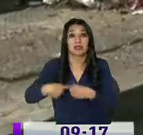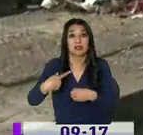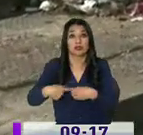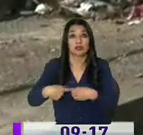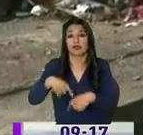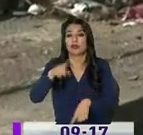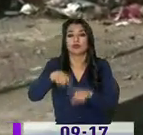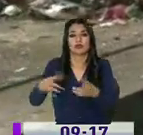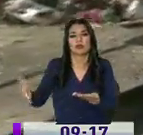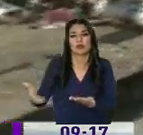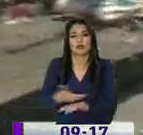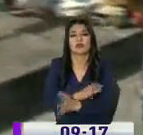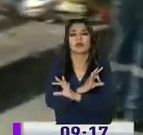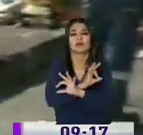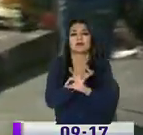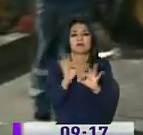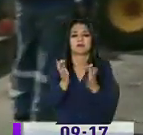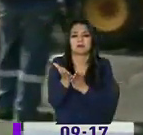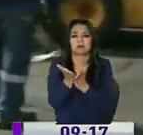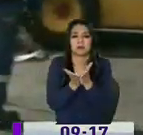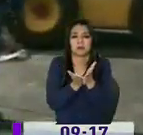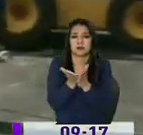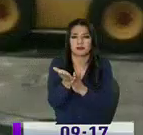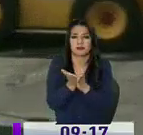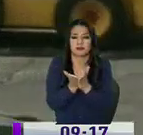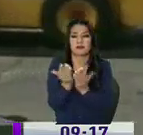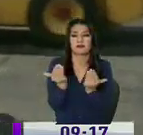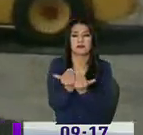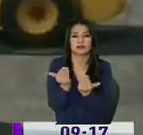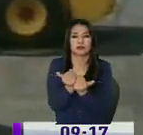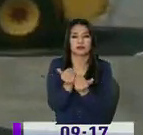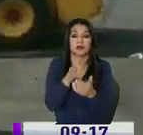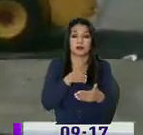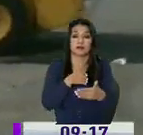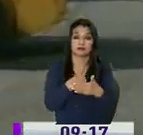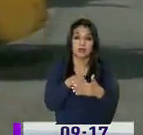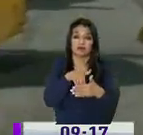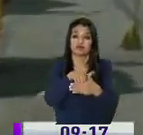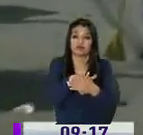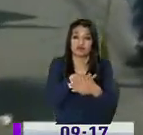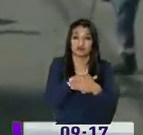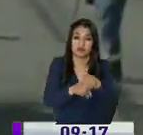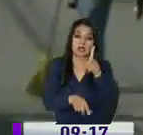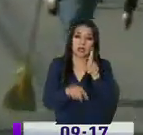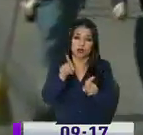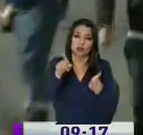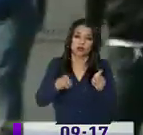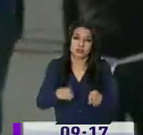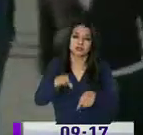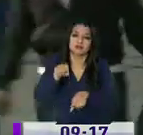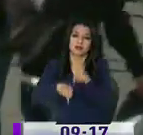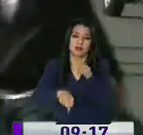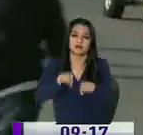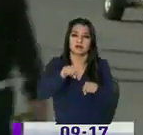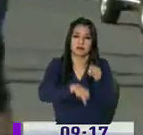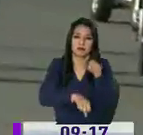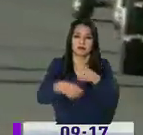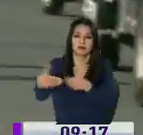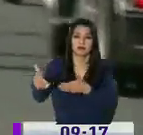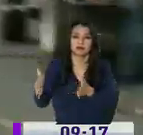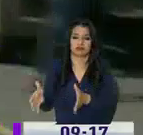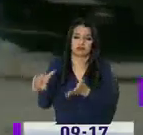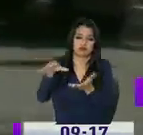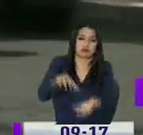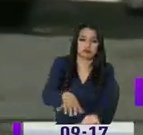pudieron recibir todos los servicios, o en algunos casos por esta obstrucción de vías, algunos sí han tenido daños a las propiedades